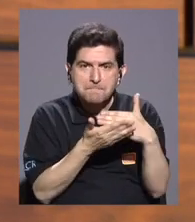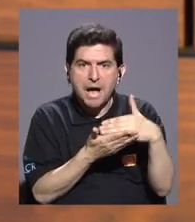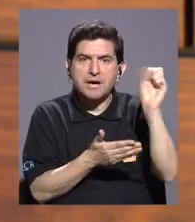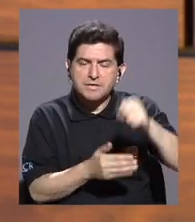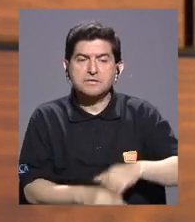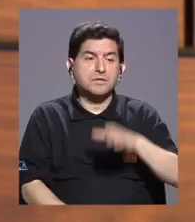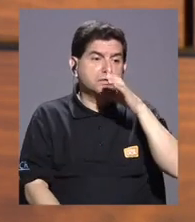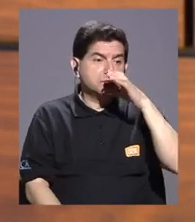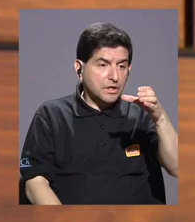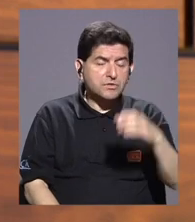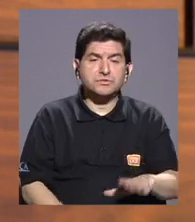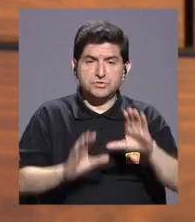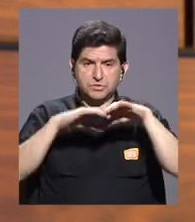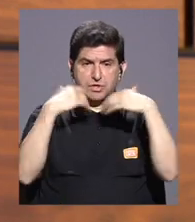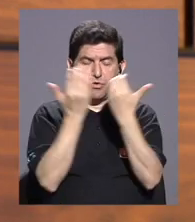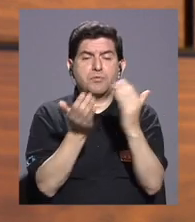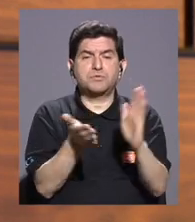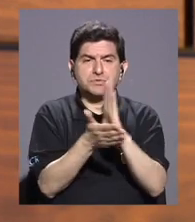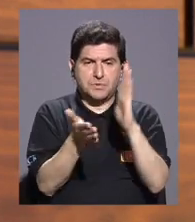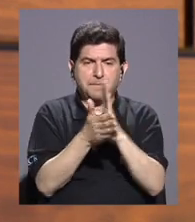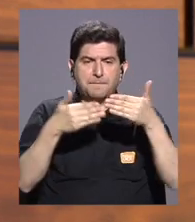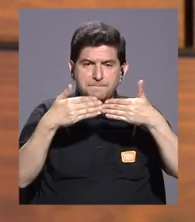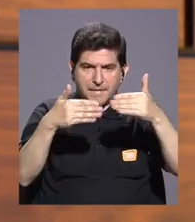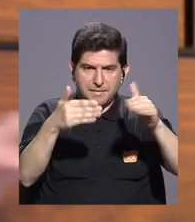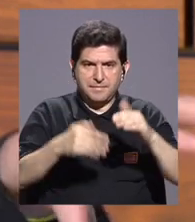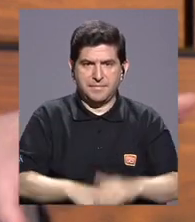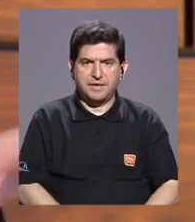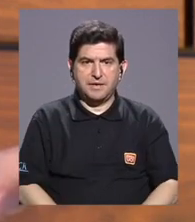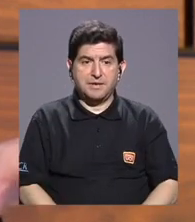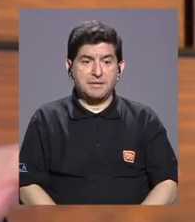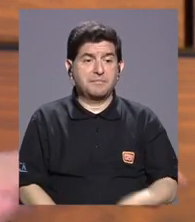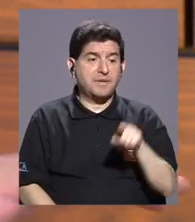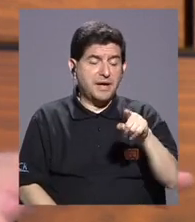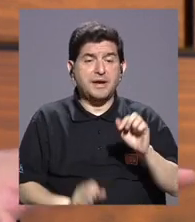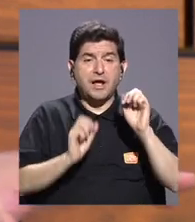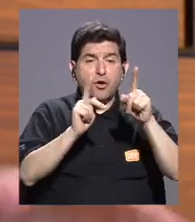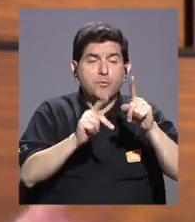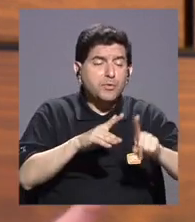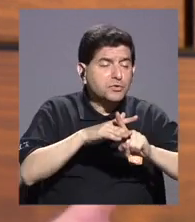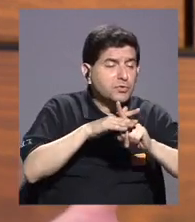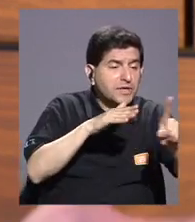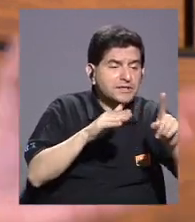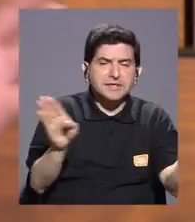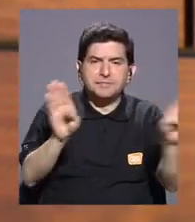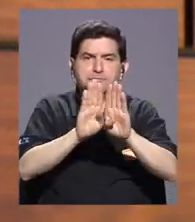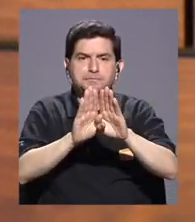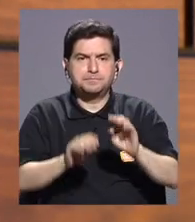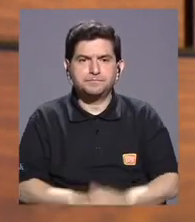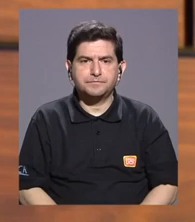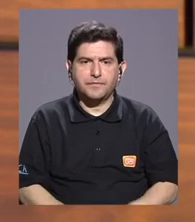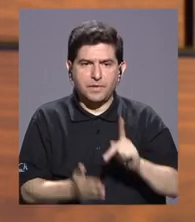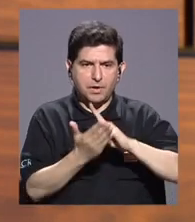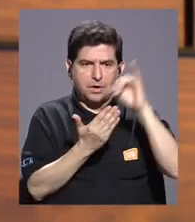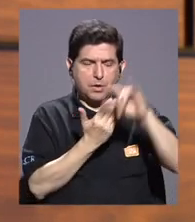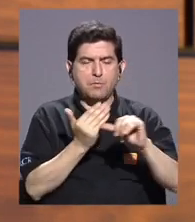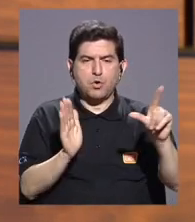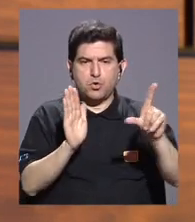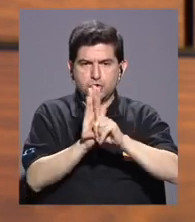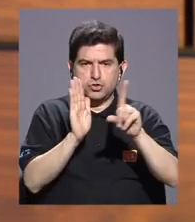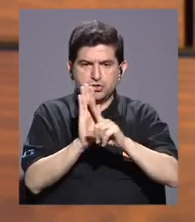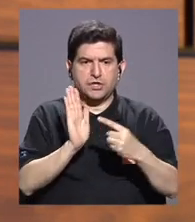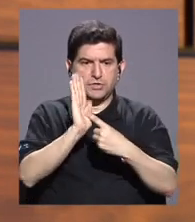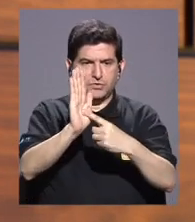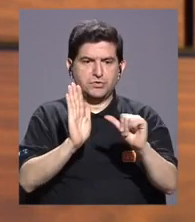parte de las recomendaciones de la Comisión de Papeles de Panamá, precisamente para cerrar estos portillos a la evasión. Vamos a insistir con los proyectos de ley que